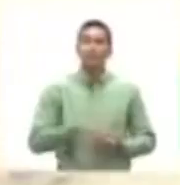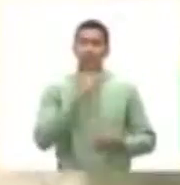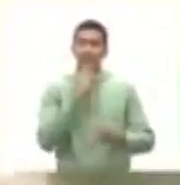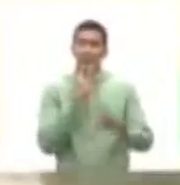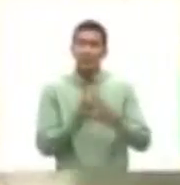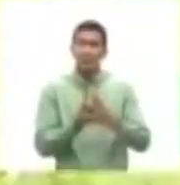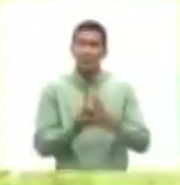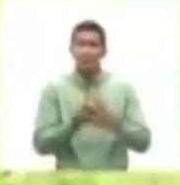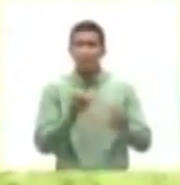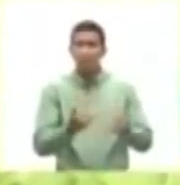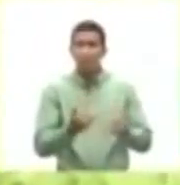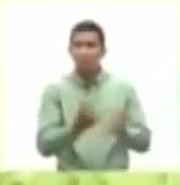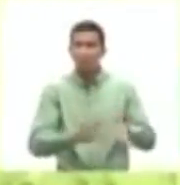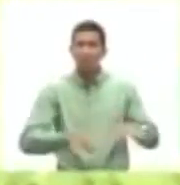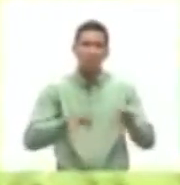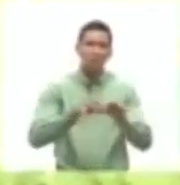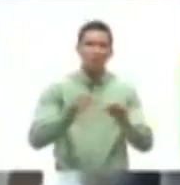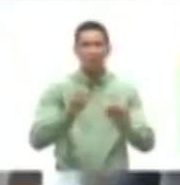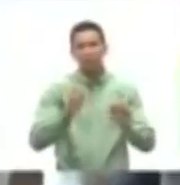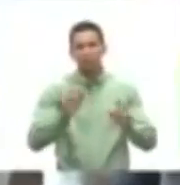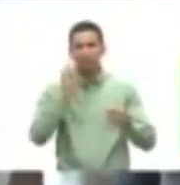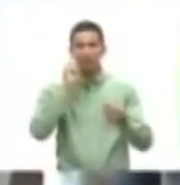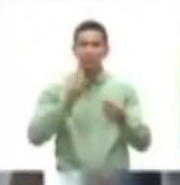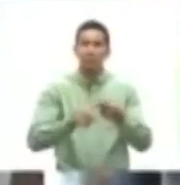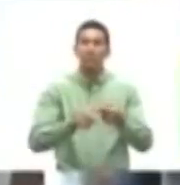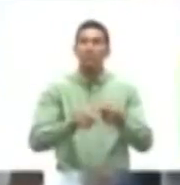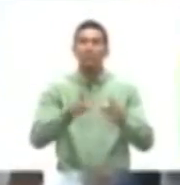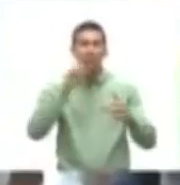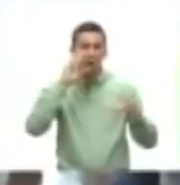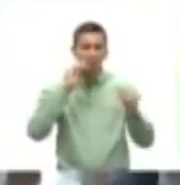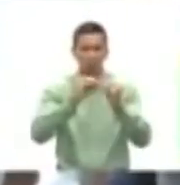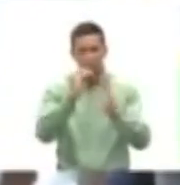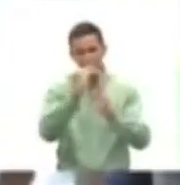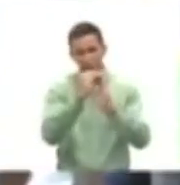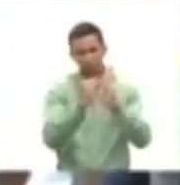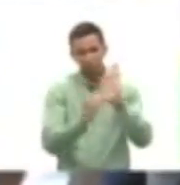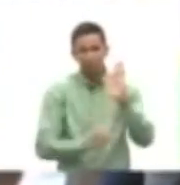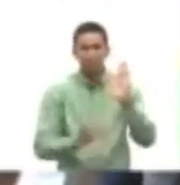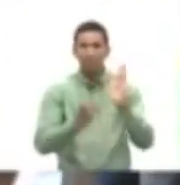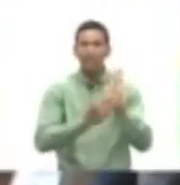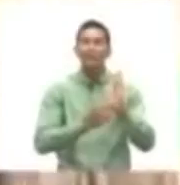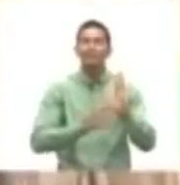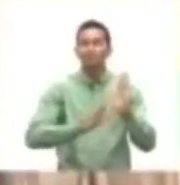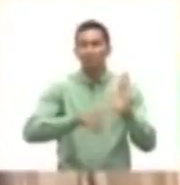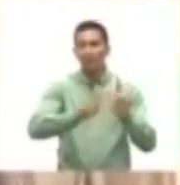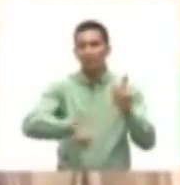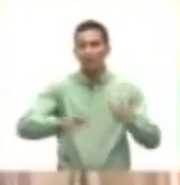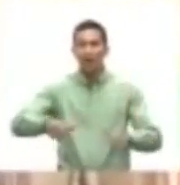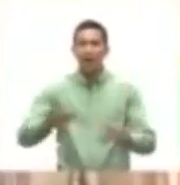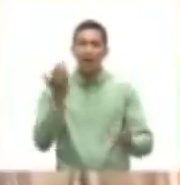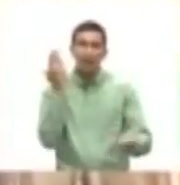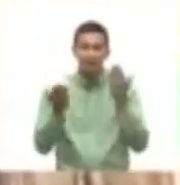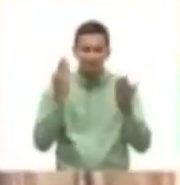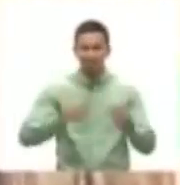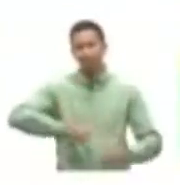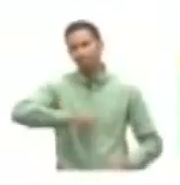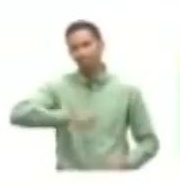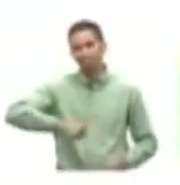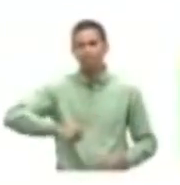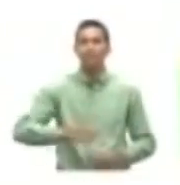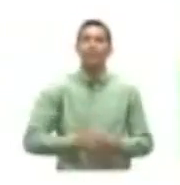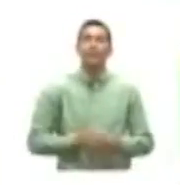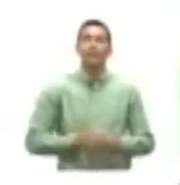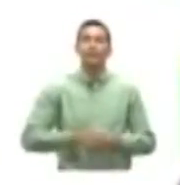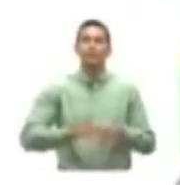puntos más importantes. Reveló que en los acuerdos de La Habana está el restablecimiento de derechos de los campesinos, los más afectados por